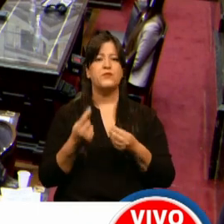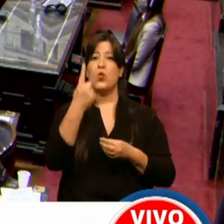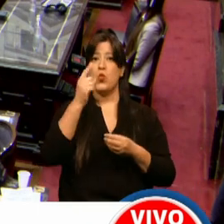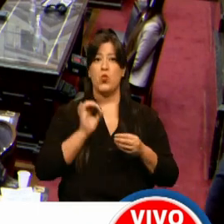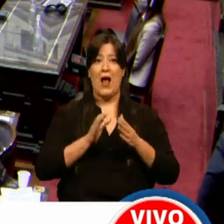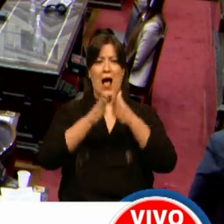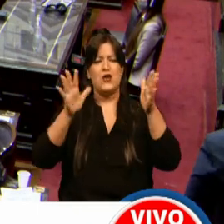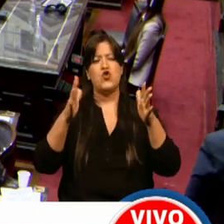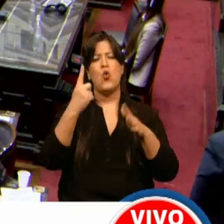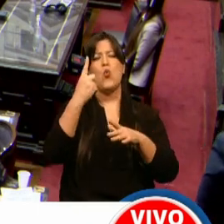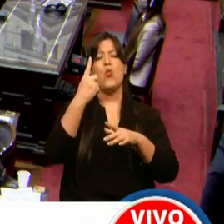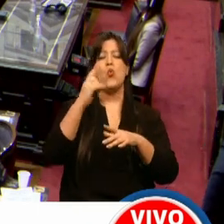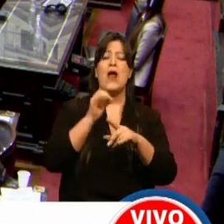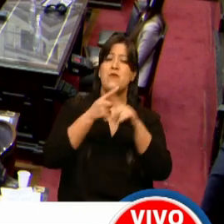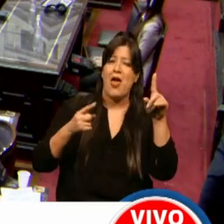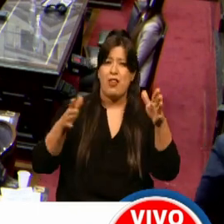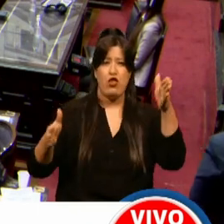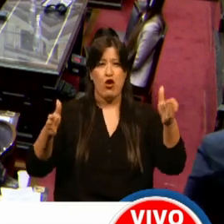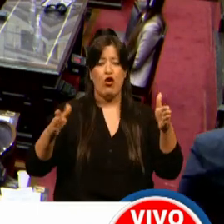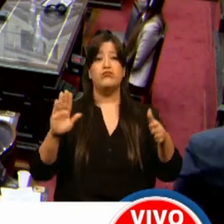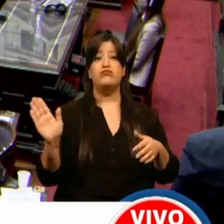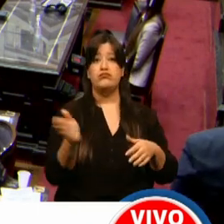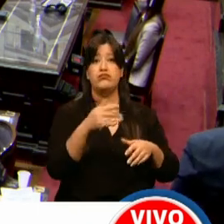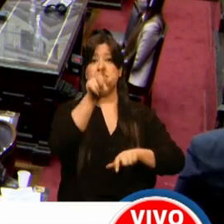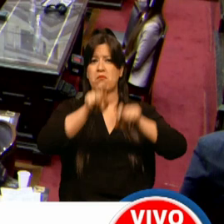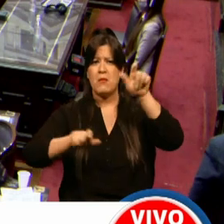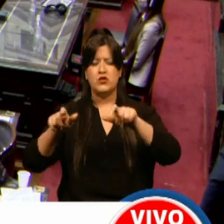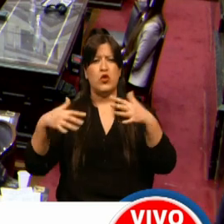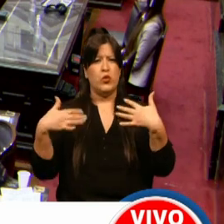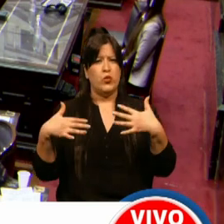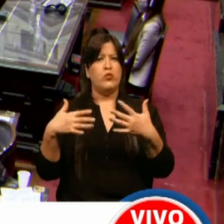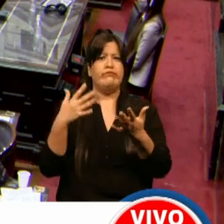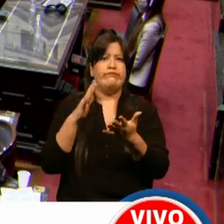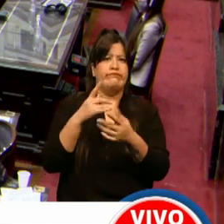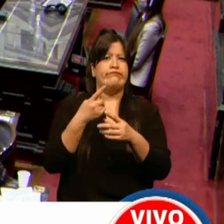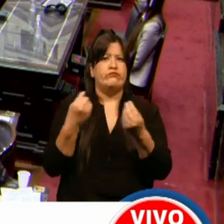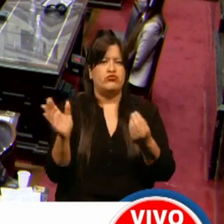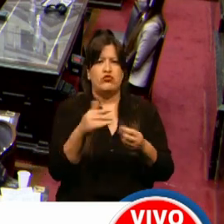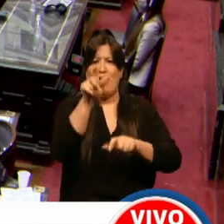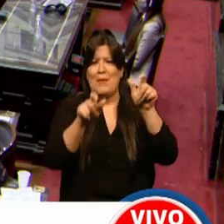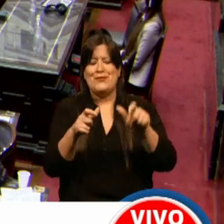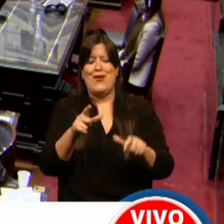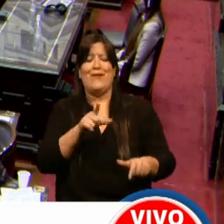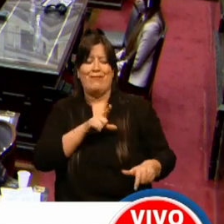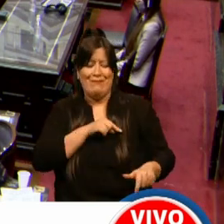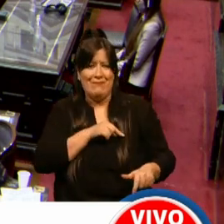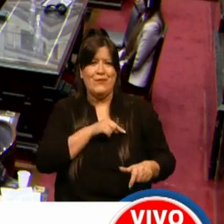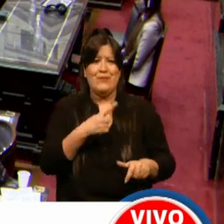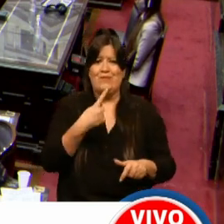año un año y medio que todos estamos atravesados por el dolor la incertidumbre